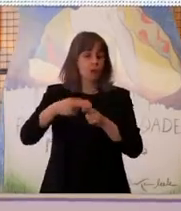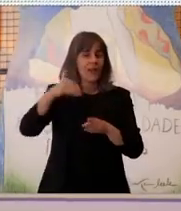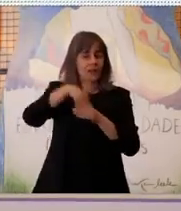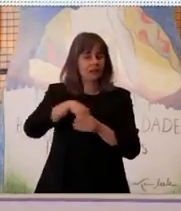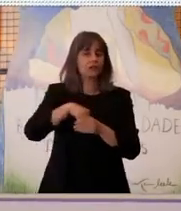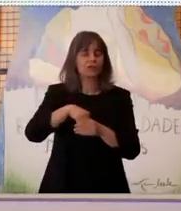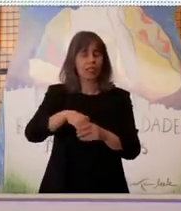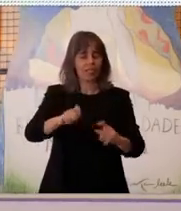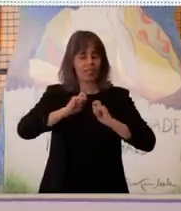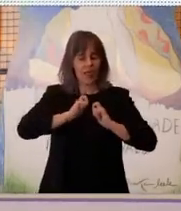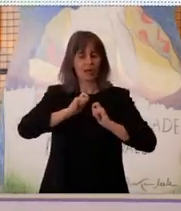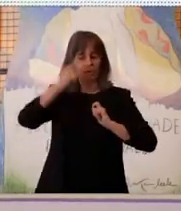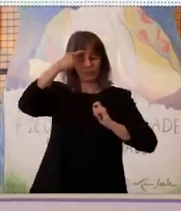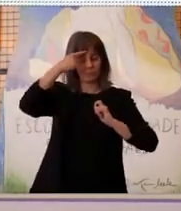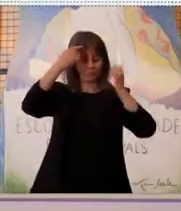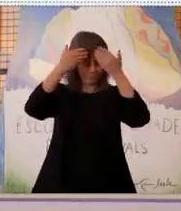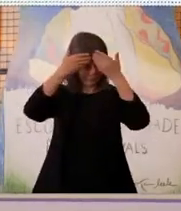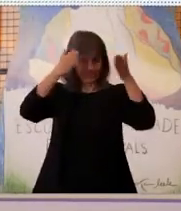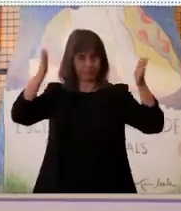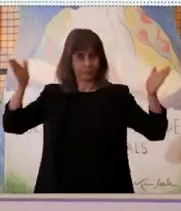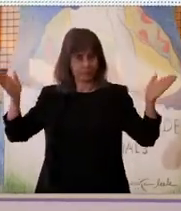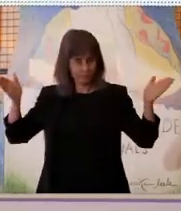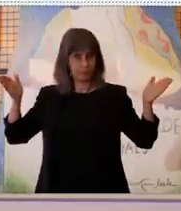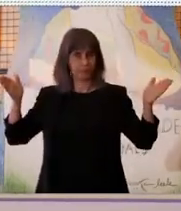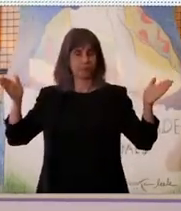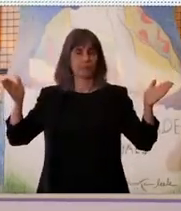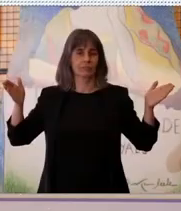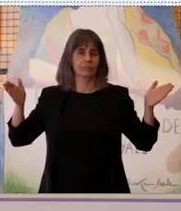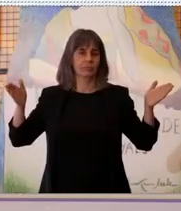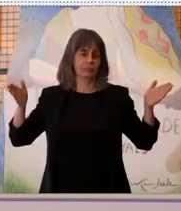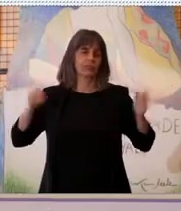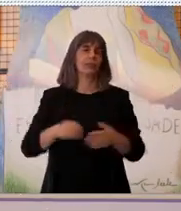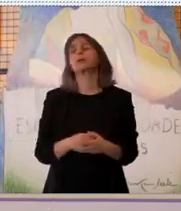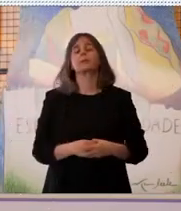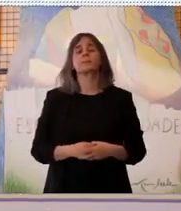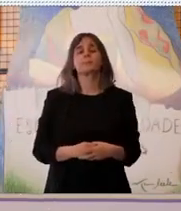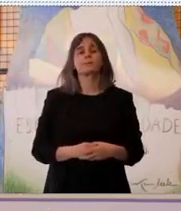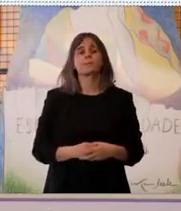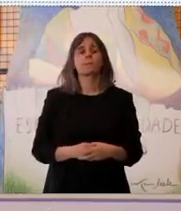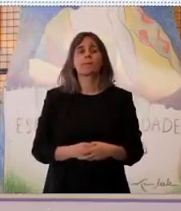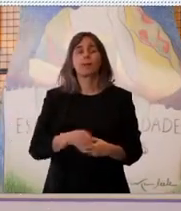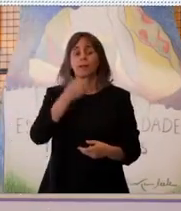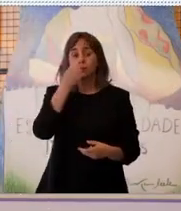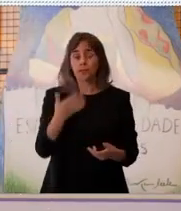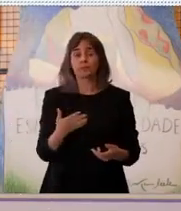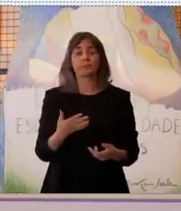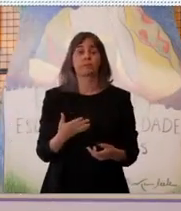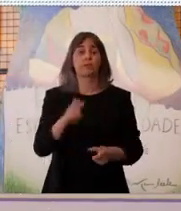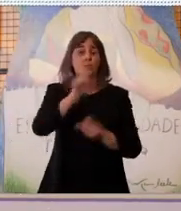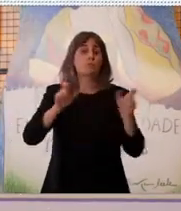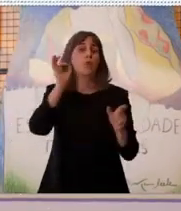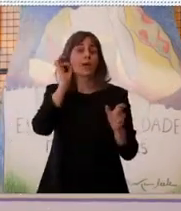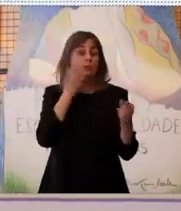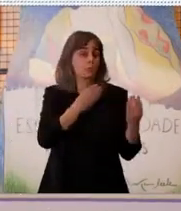poco mi campo de visión en otras muchos aspectos también no Bueno hay muchas mujeres